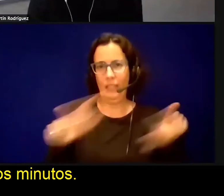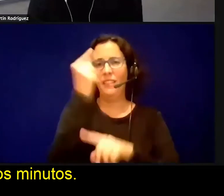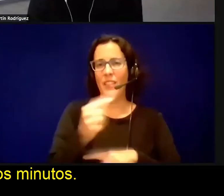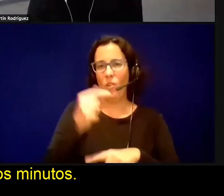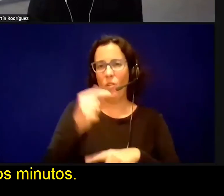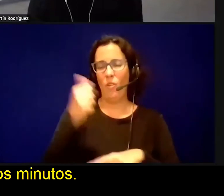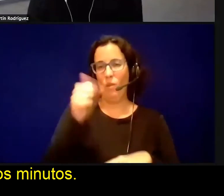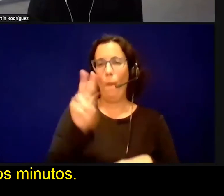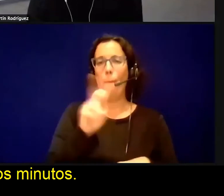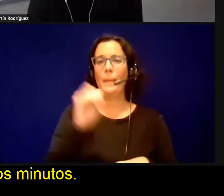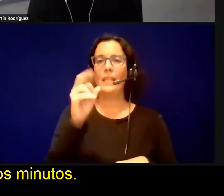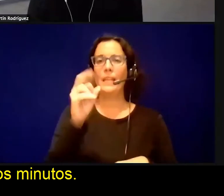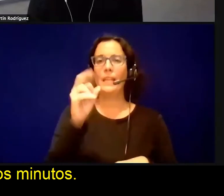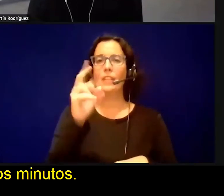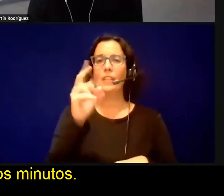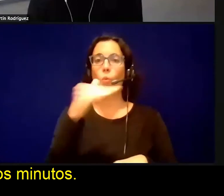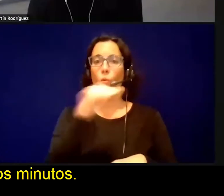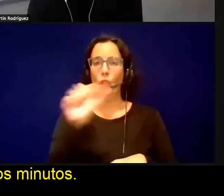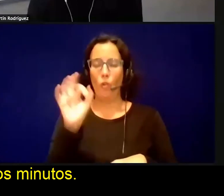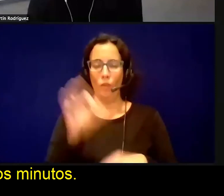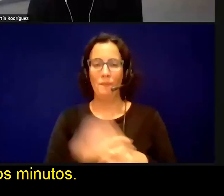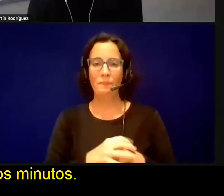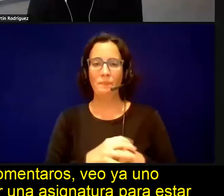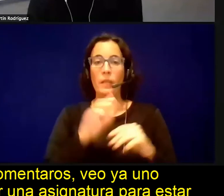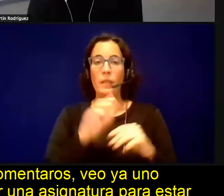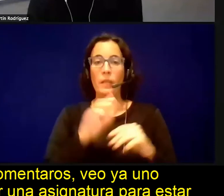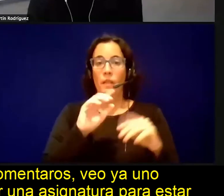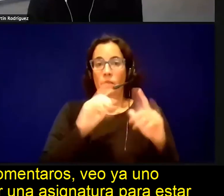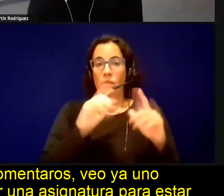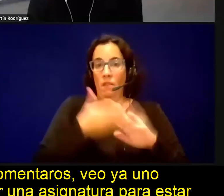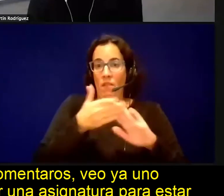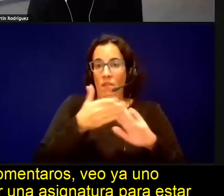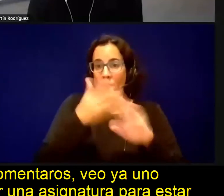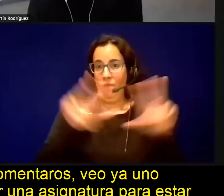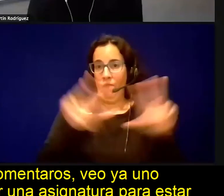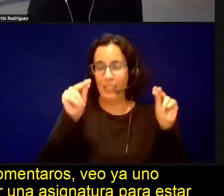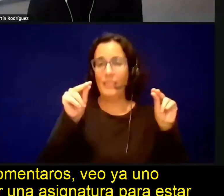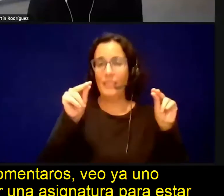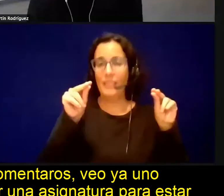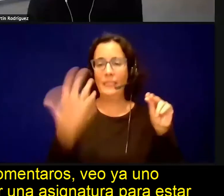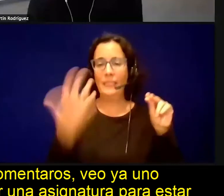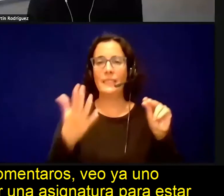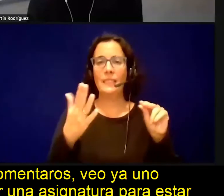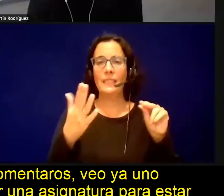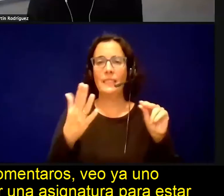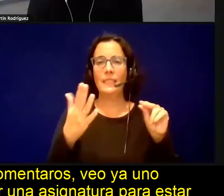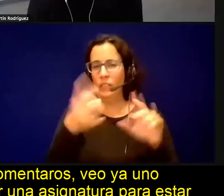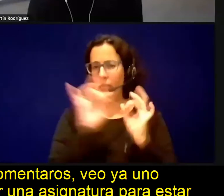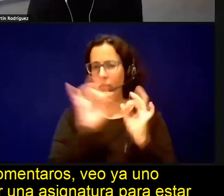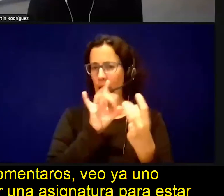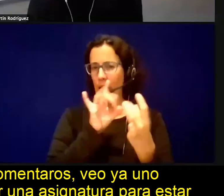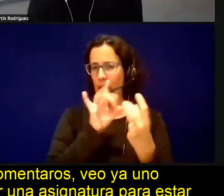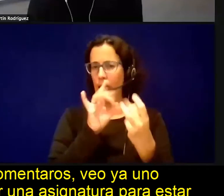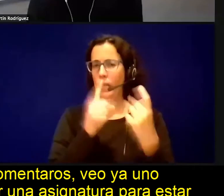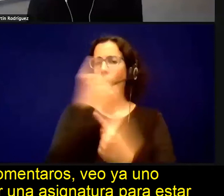Bueno, nos quedan poquitos minutos y antes de que podamos ver algunos comentarios que hay en el chat, que estoy viendo alguno que ya dicen que